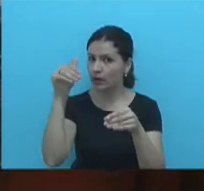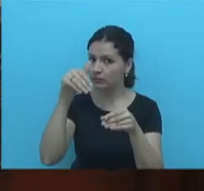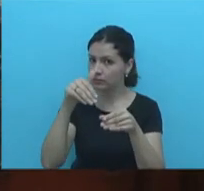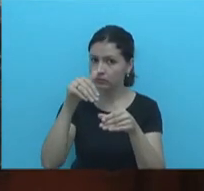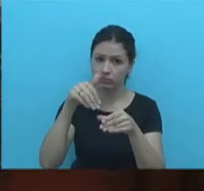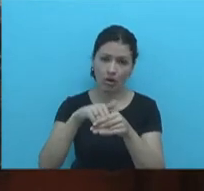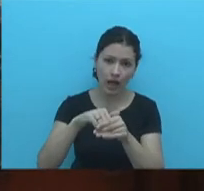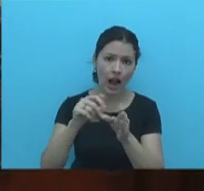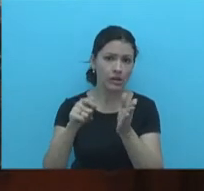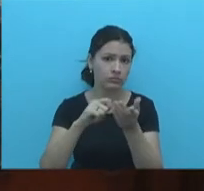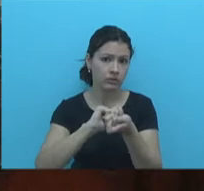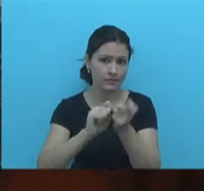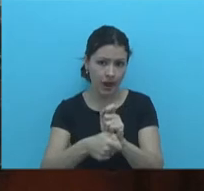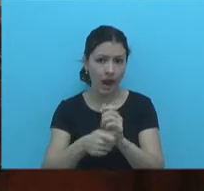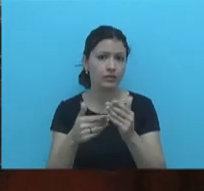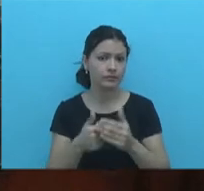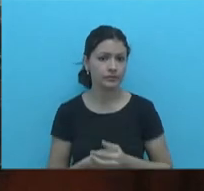ser, lo votamos.